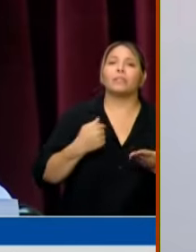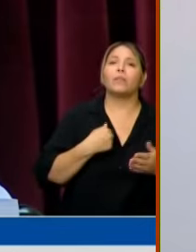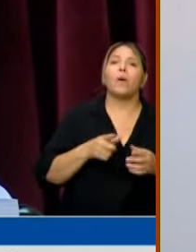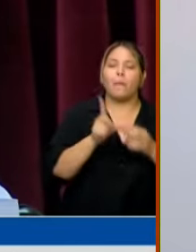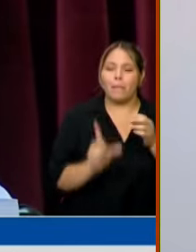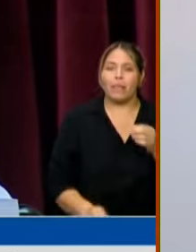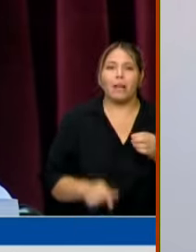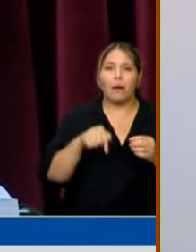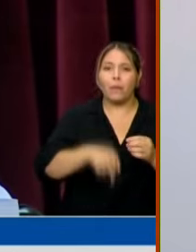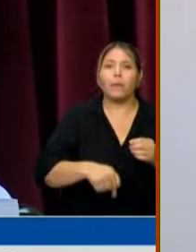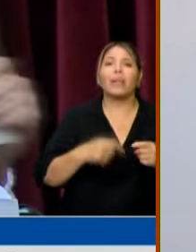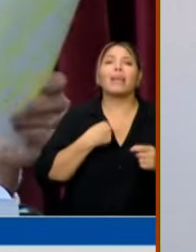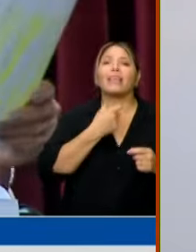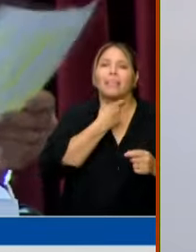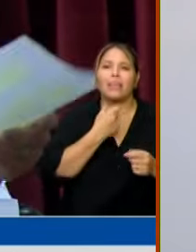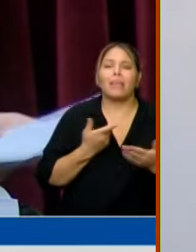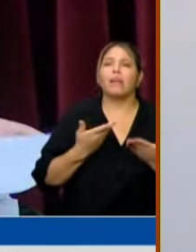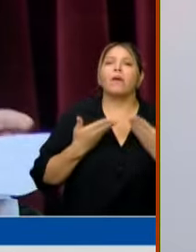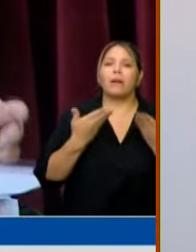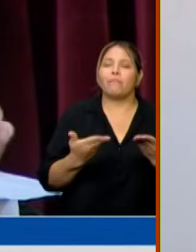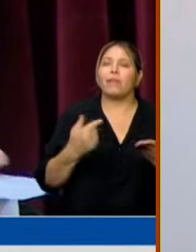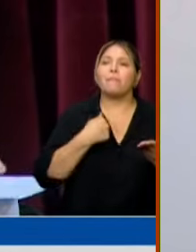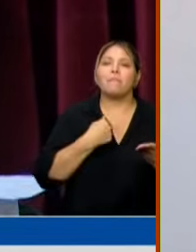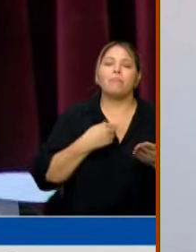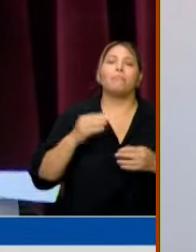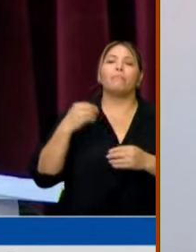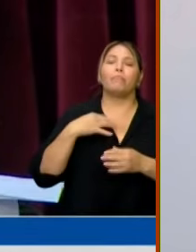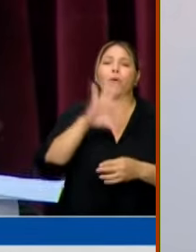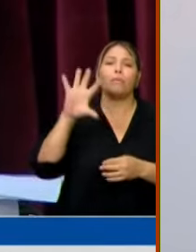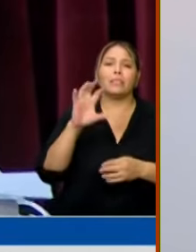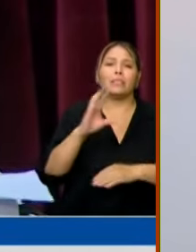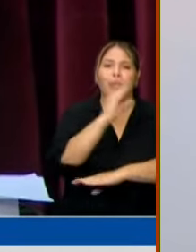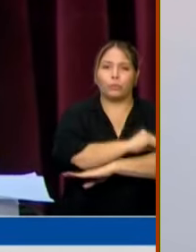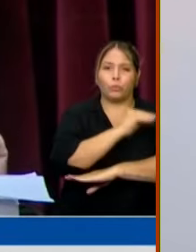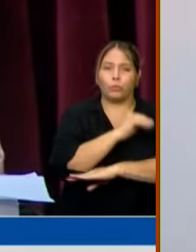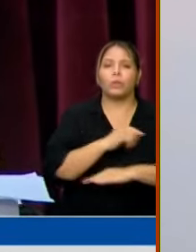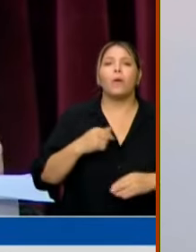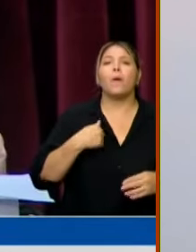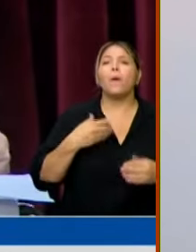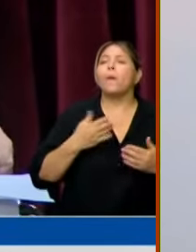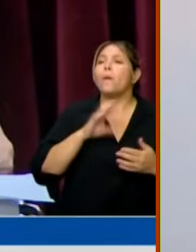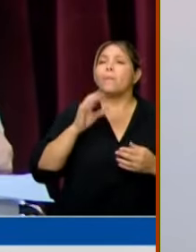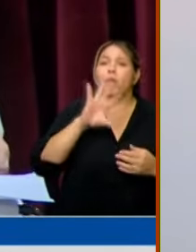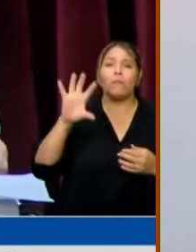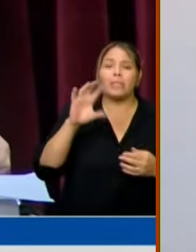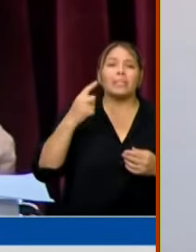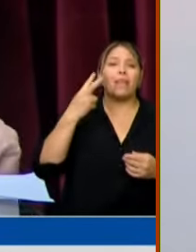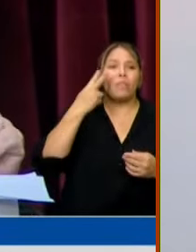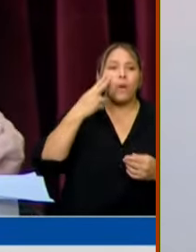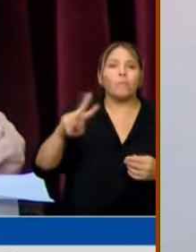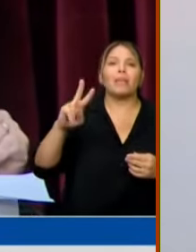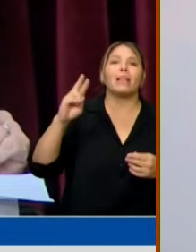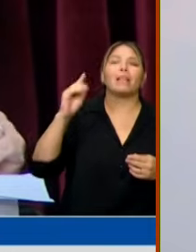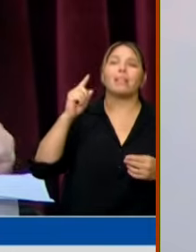Patricia Bullrich pasó por encima de las fuerzas de seguridad de la ciudad de Buenos Aires, el operativo era todo de fuerzas de seguridad nacional y